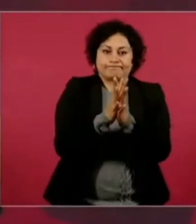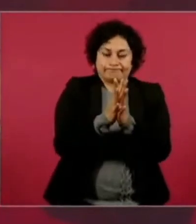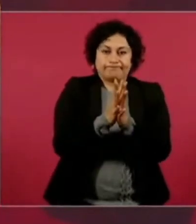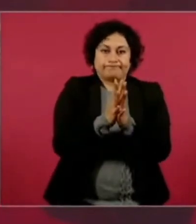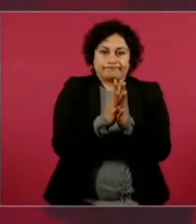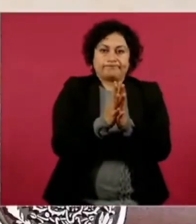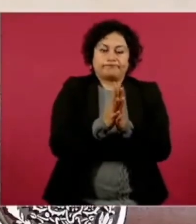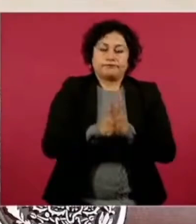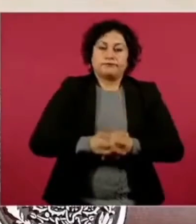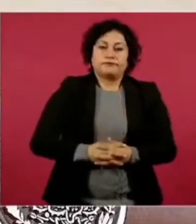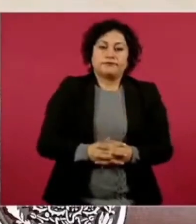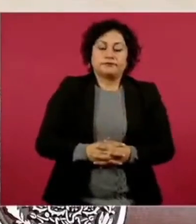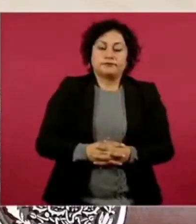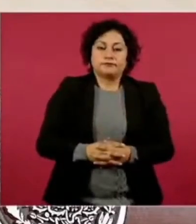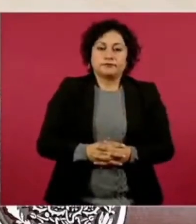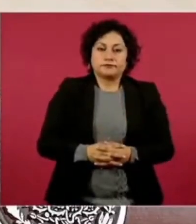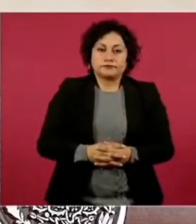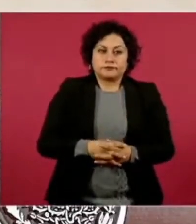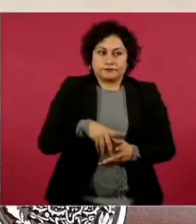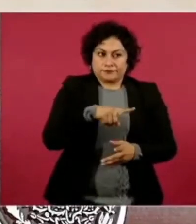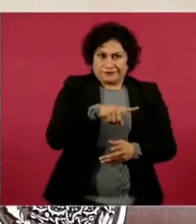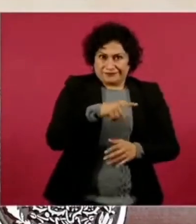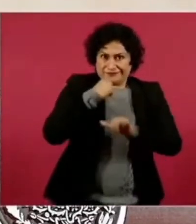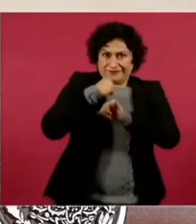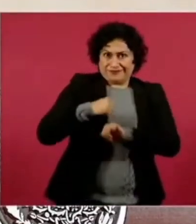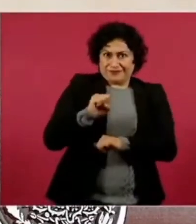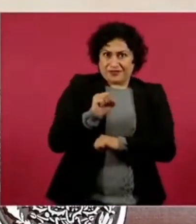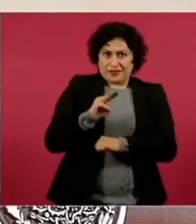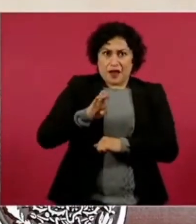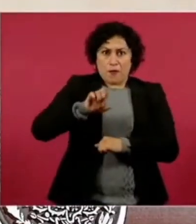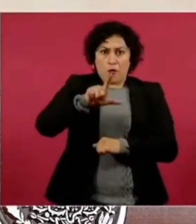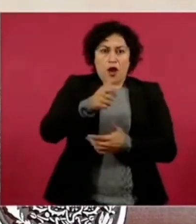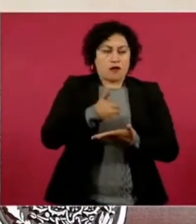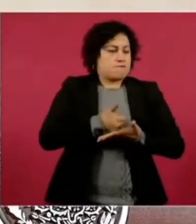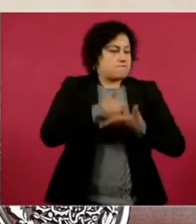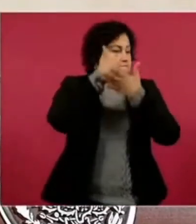y ayudó mucho Samuel, porque incluso